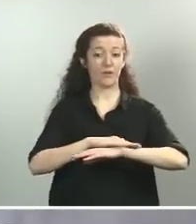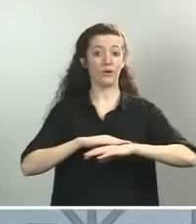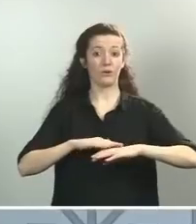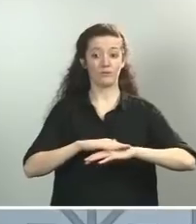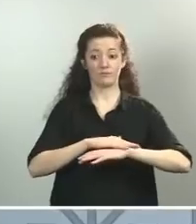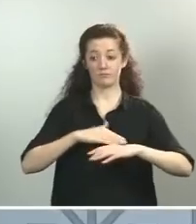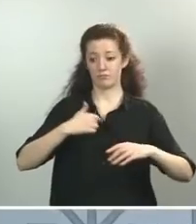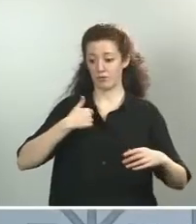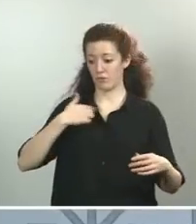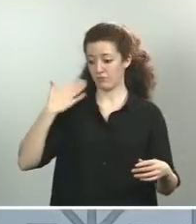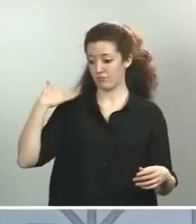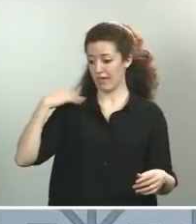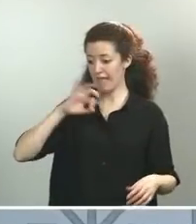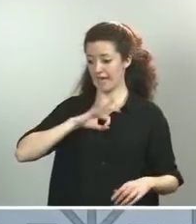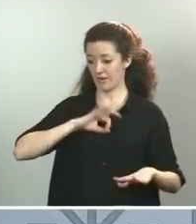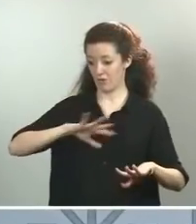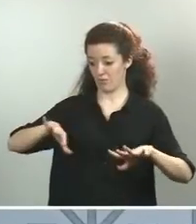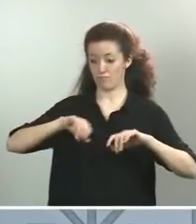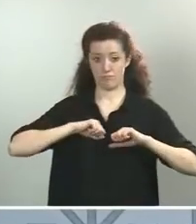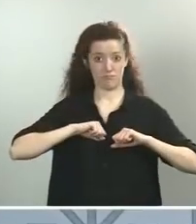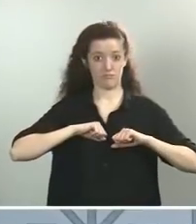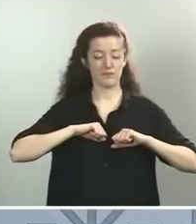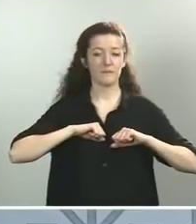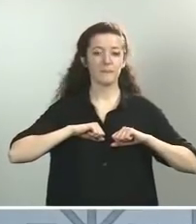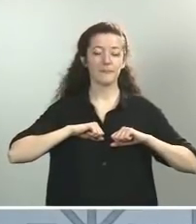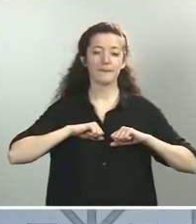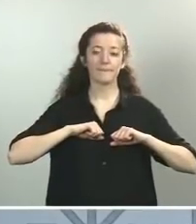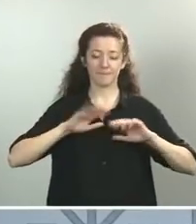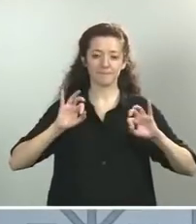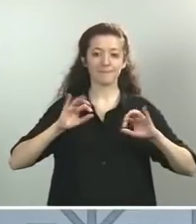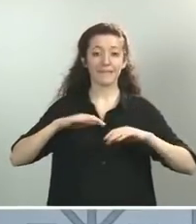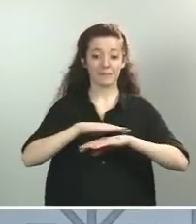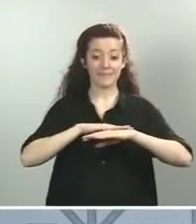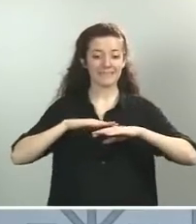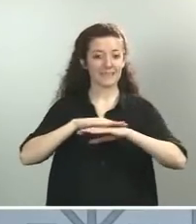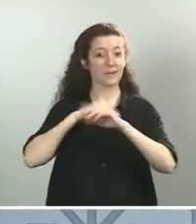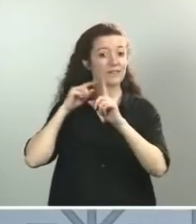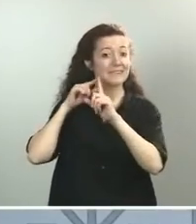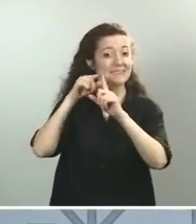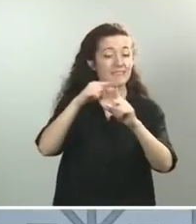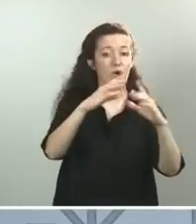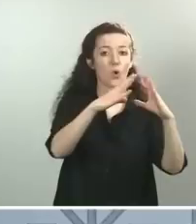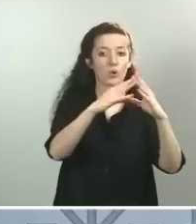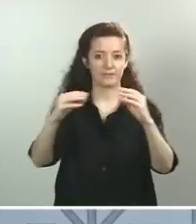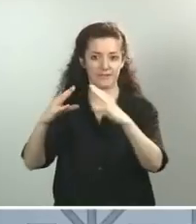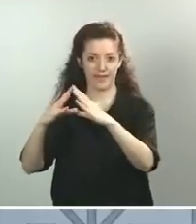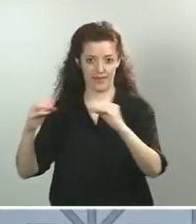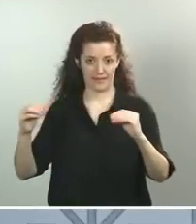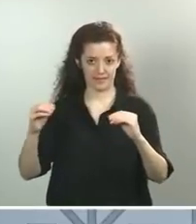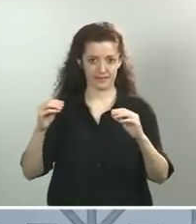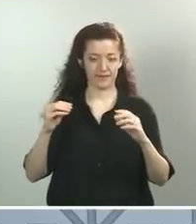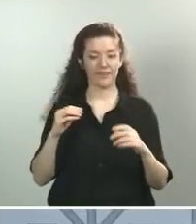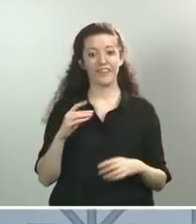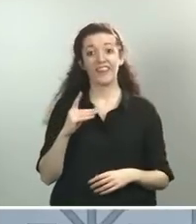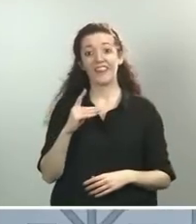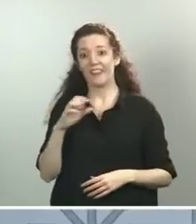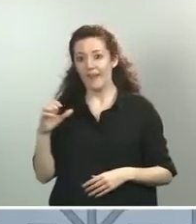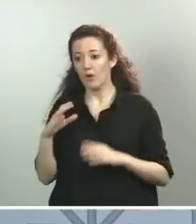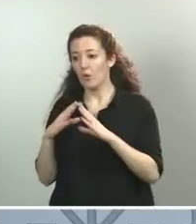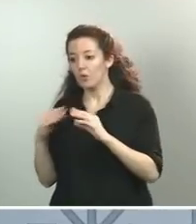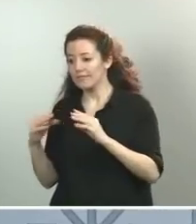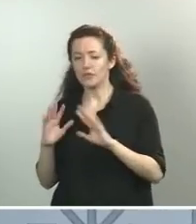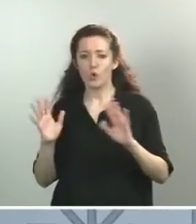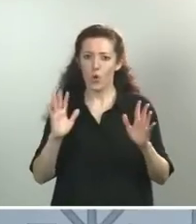sempre hemos dicho que é un ministerio para as universidades, máis que de as universidades. Por a sencilla razón de que,